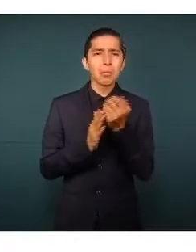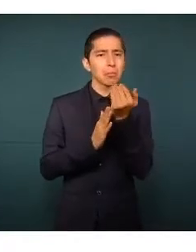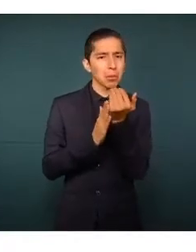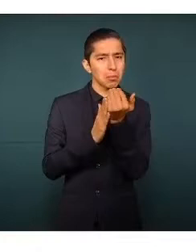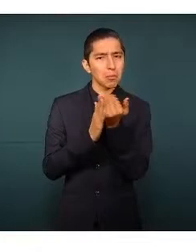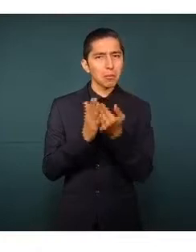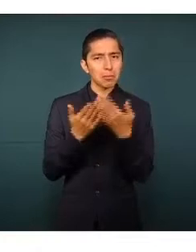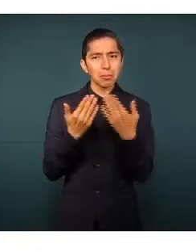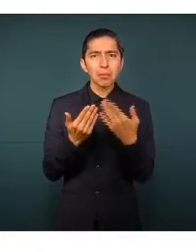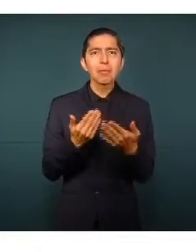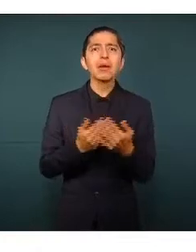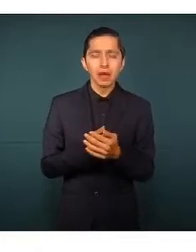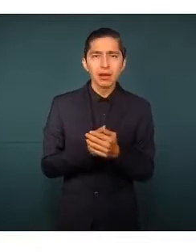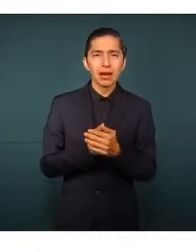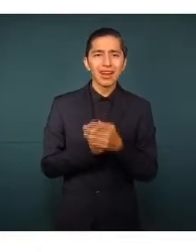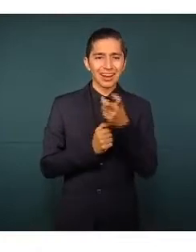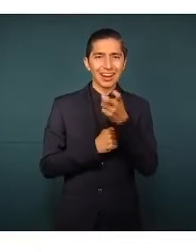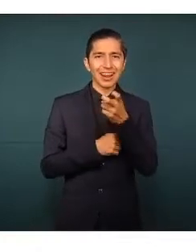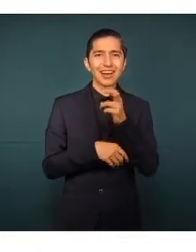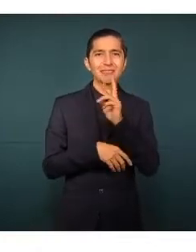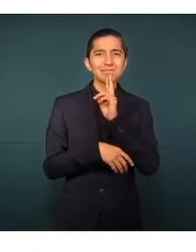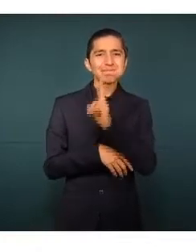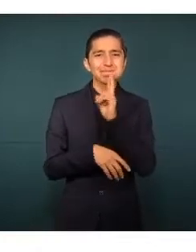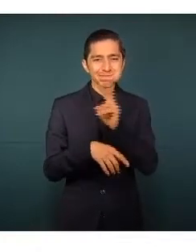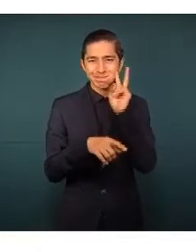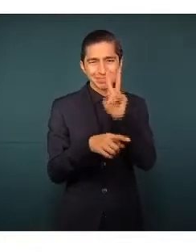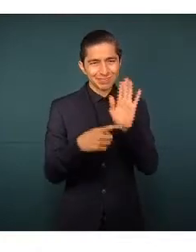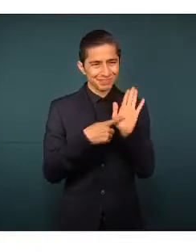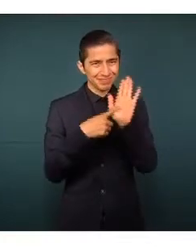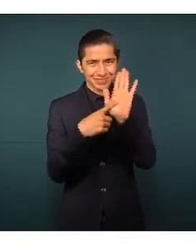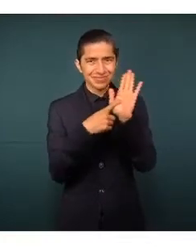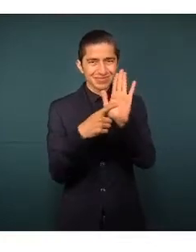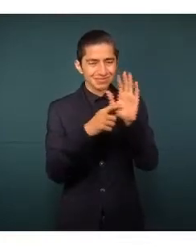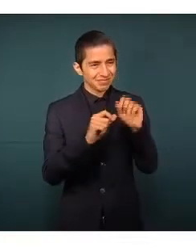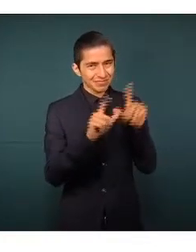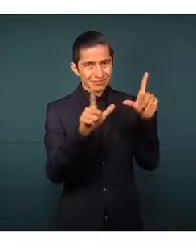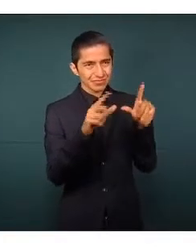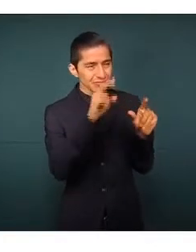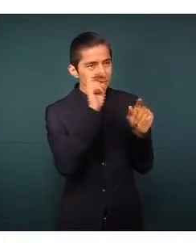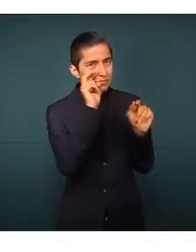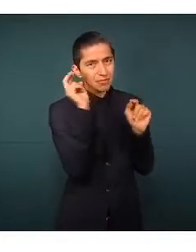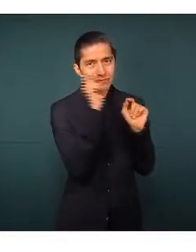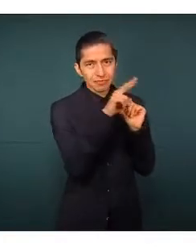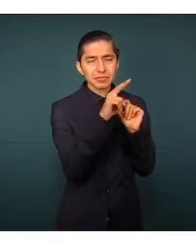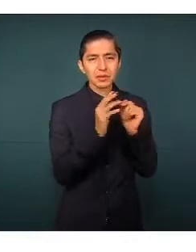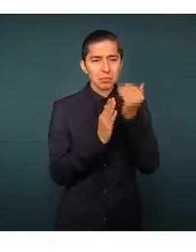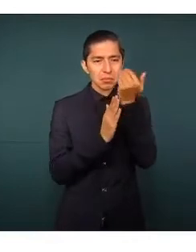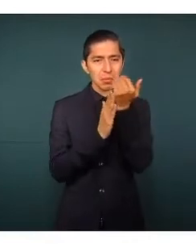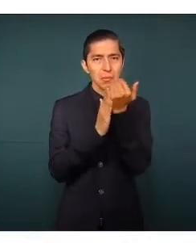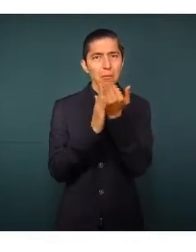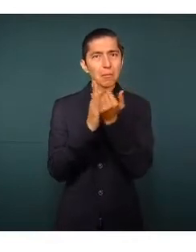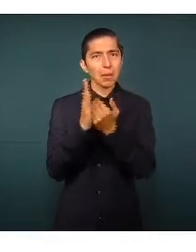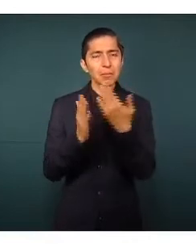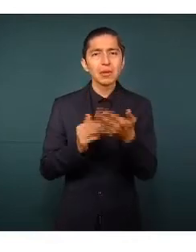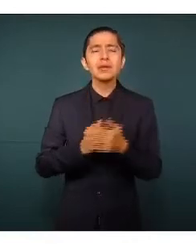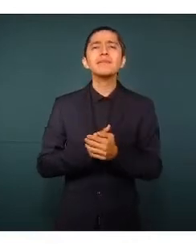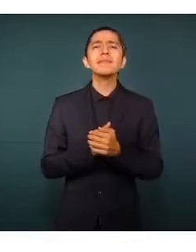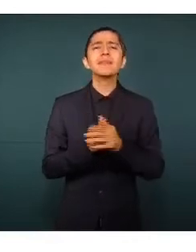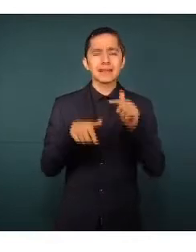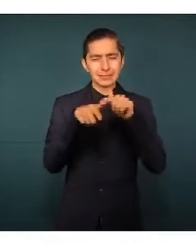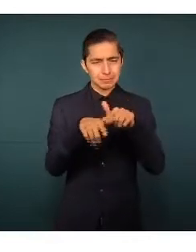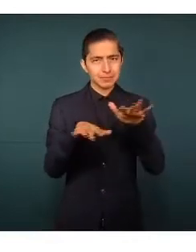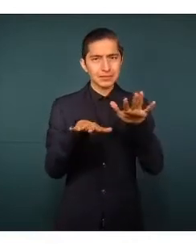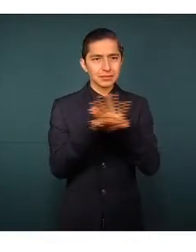baja. Aquí están los resultados acumulados, que se puede observar la reducción. La que sigue, por